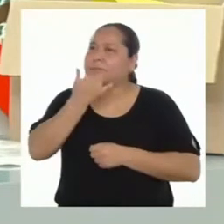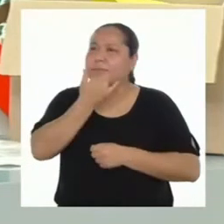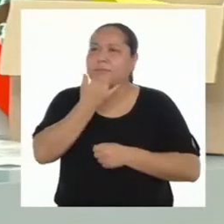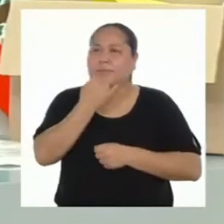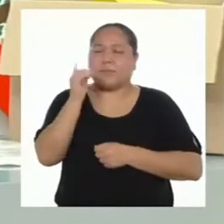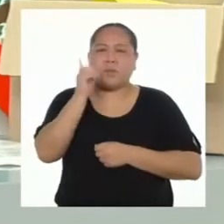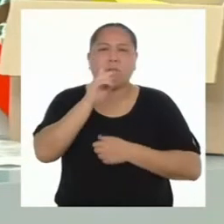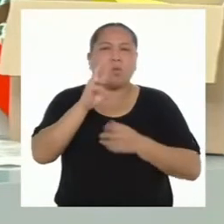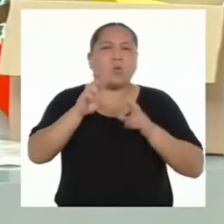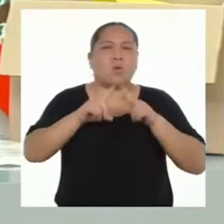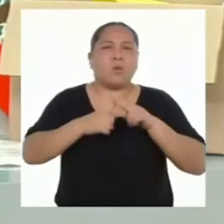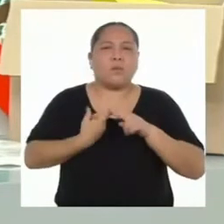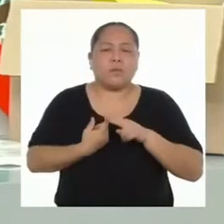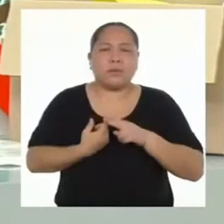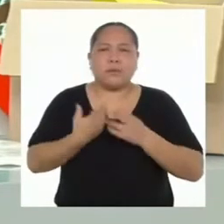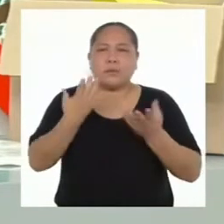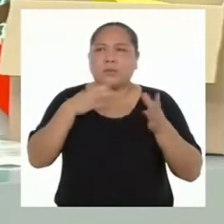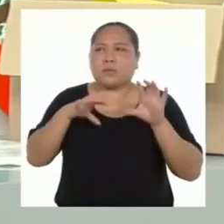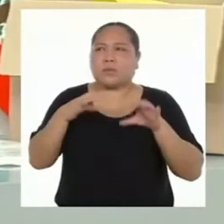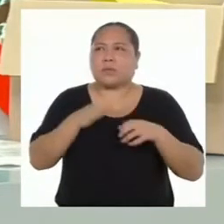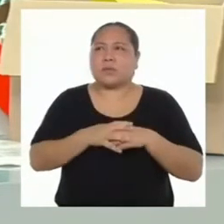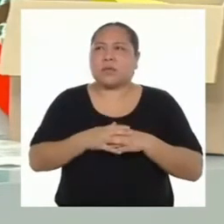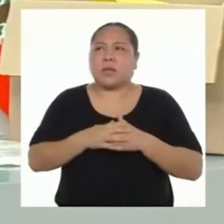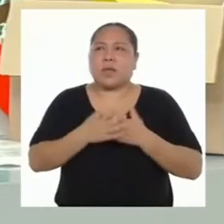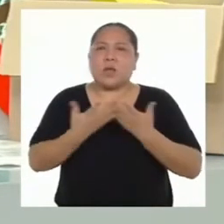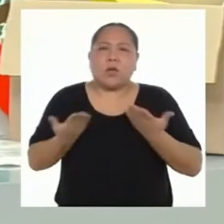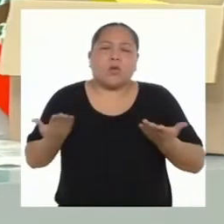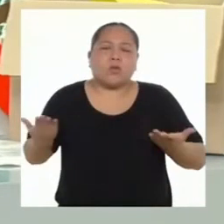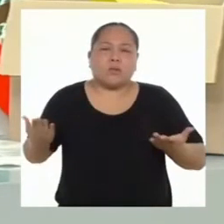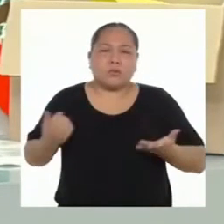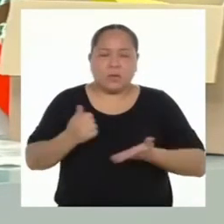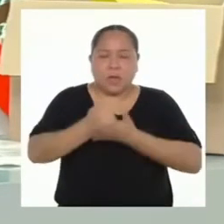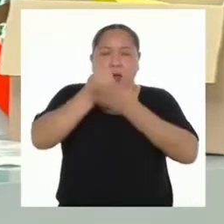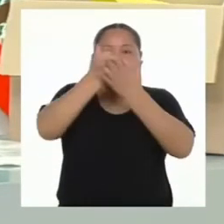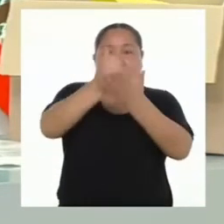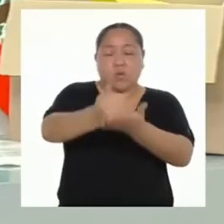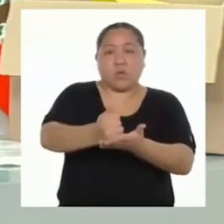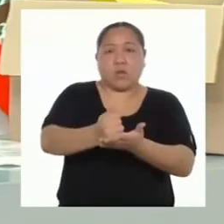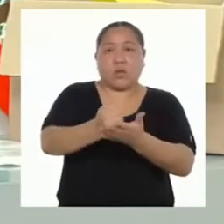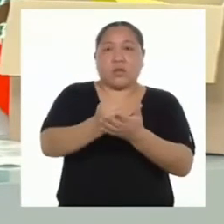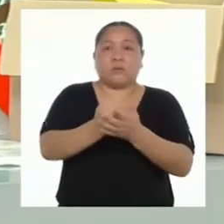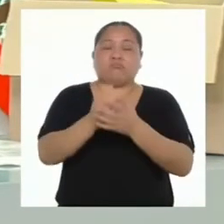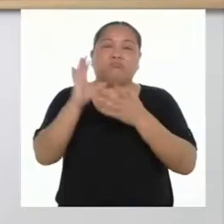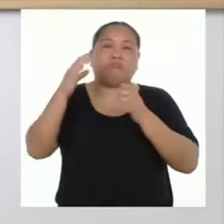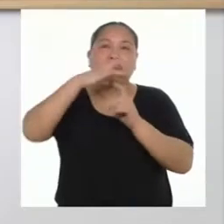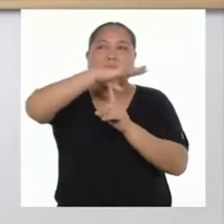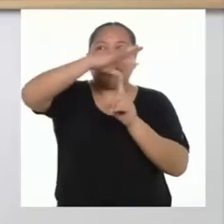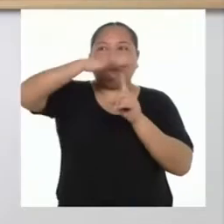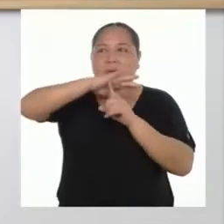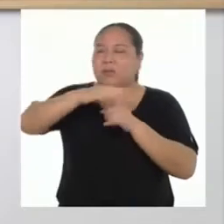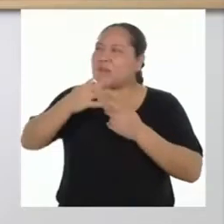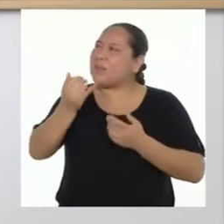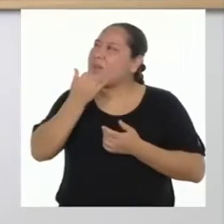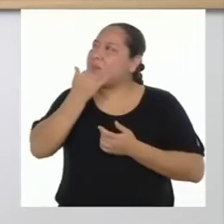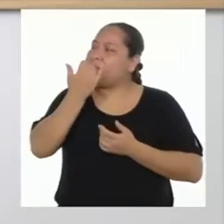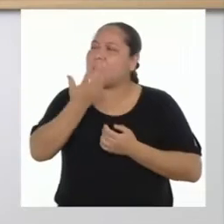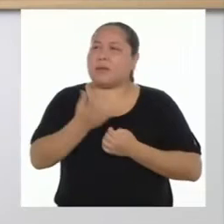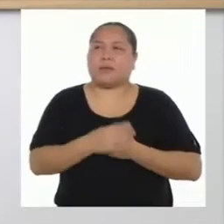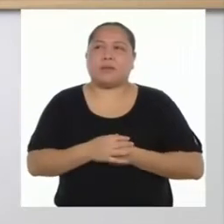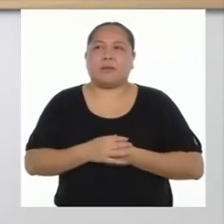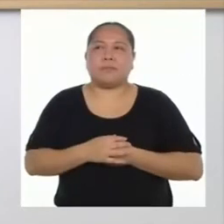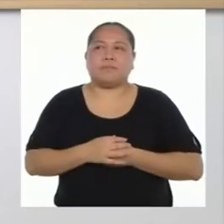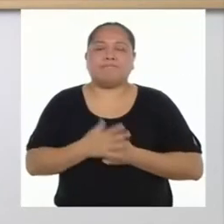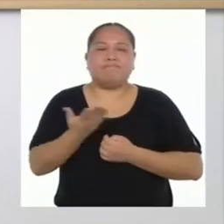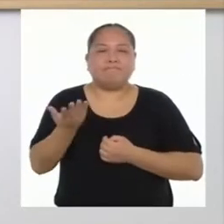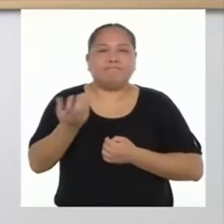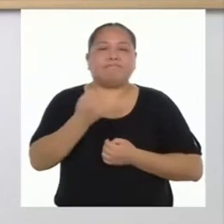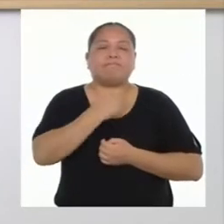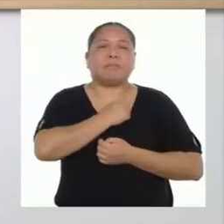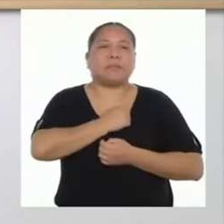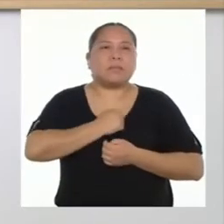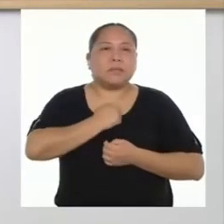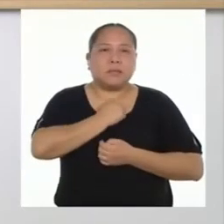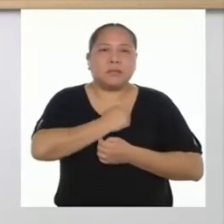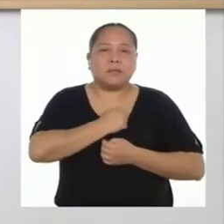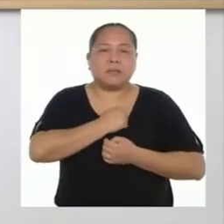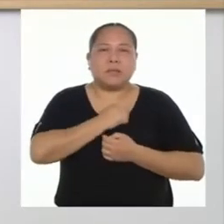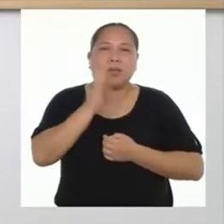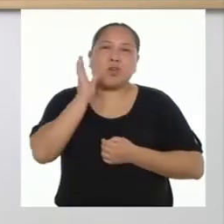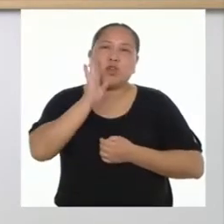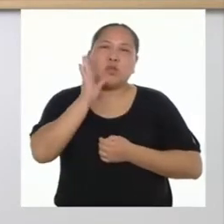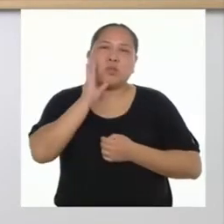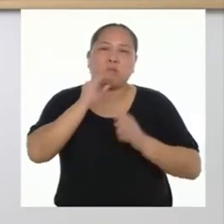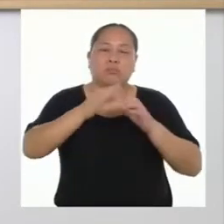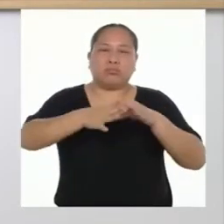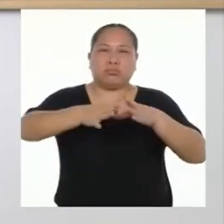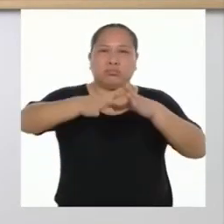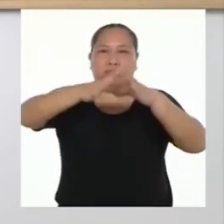no empezamos a realizar acciones en favor del ambiente? ¿Qué consecuencias traería? Lamentablemente, la contaminación